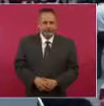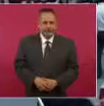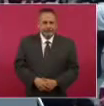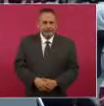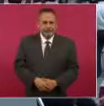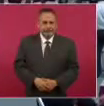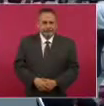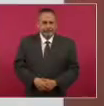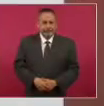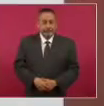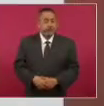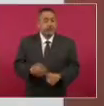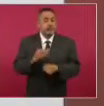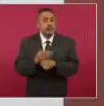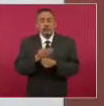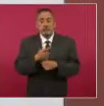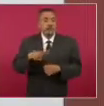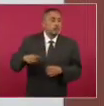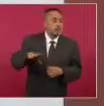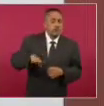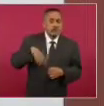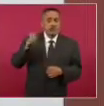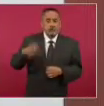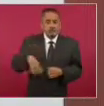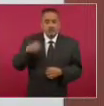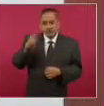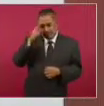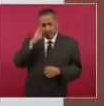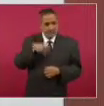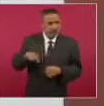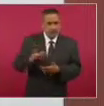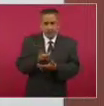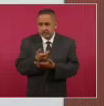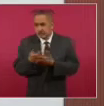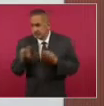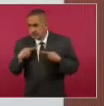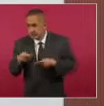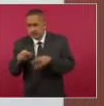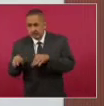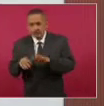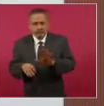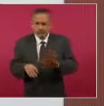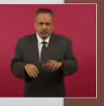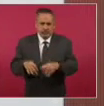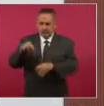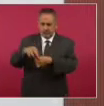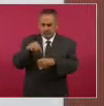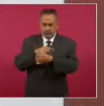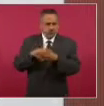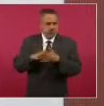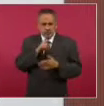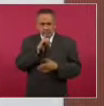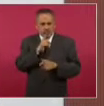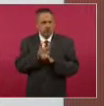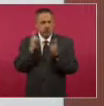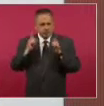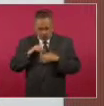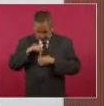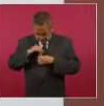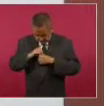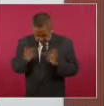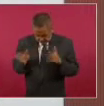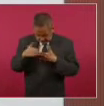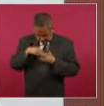No se permiten abusos contra los asalariados. Hay elecciones con voto libre y secreto en las